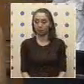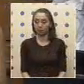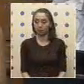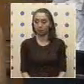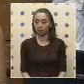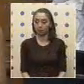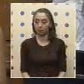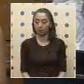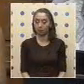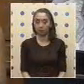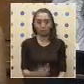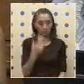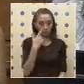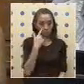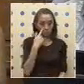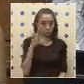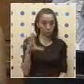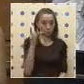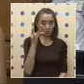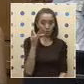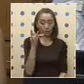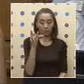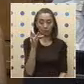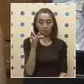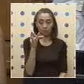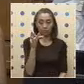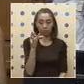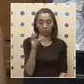me doy cuenta de que no sólo hay